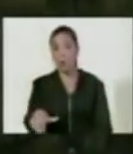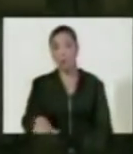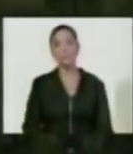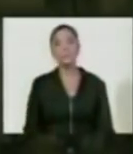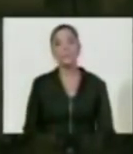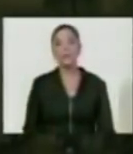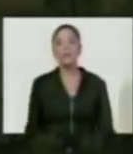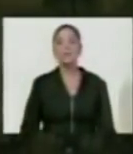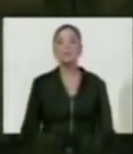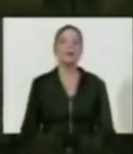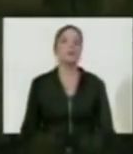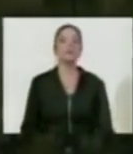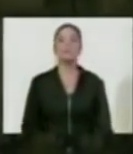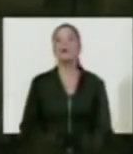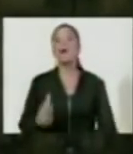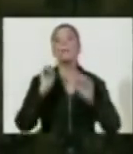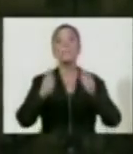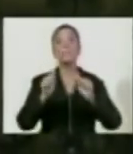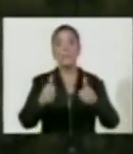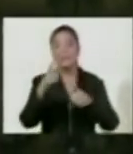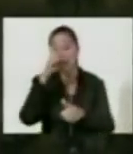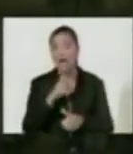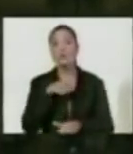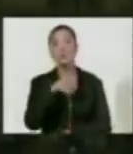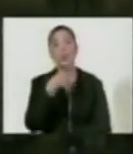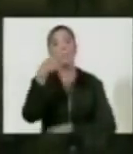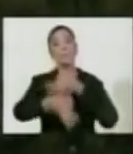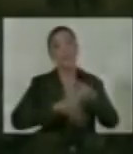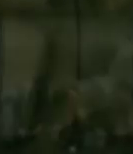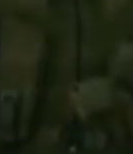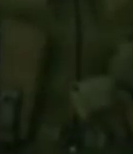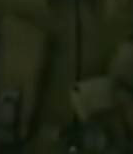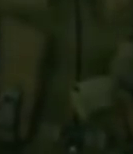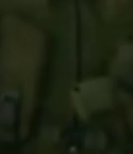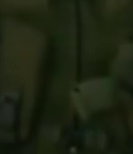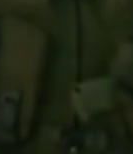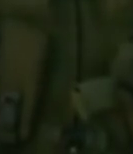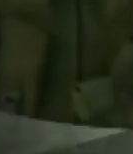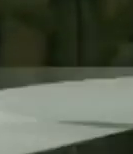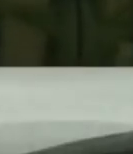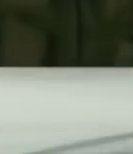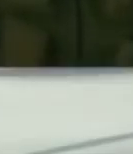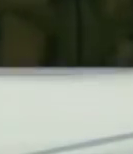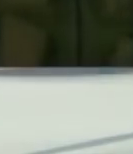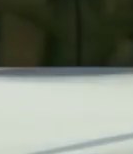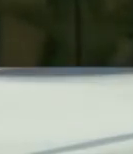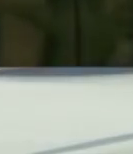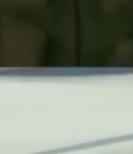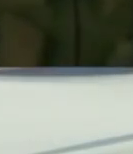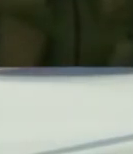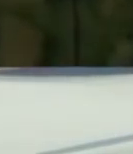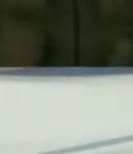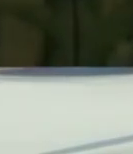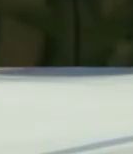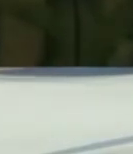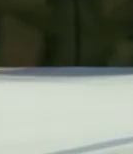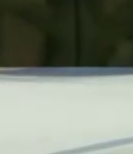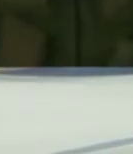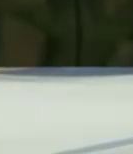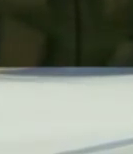como parte de un inicio de año donde, como usted lo ha indicado, vamos a una recuperación victoriosa y una ofensiva política. Decirle,